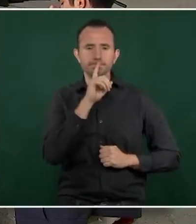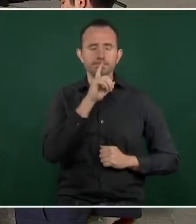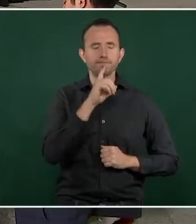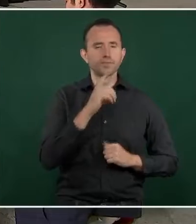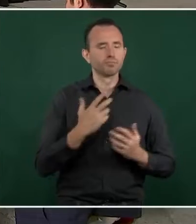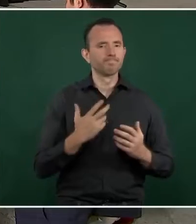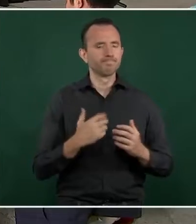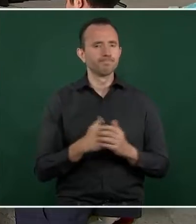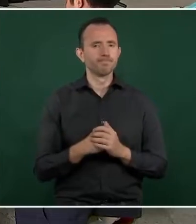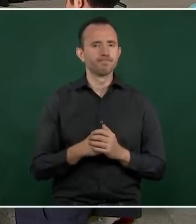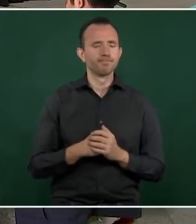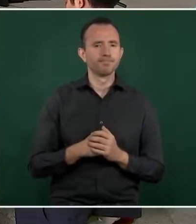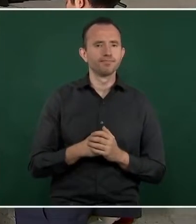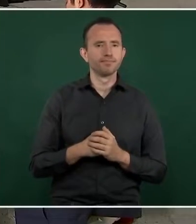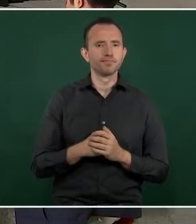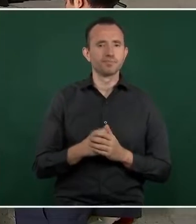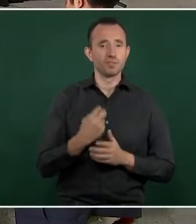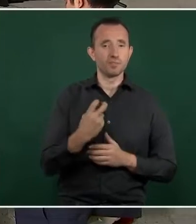Esto es lo nuestro.